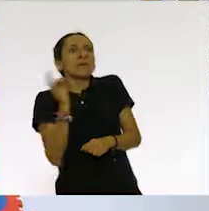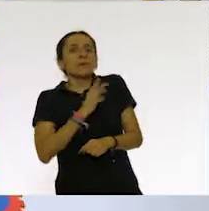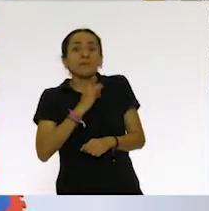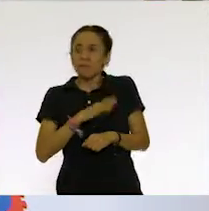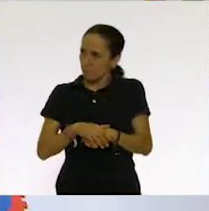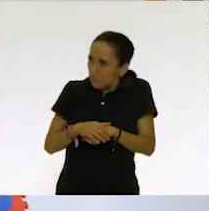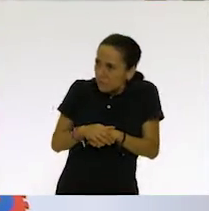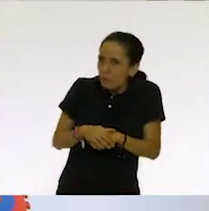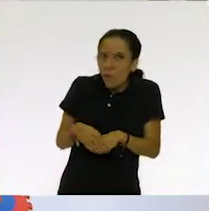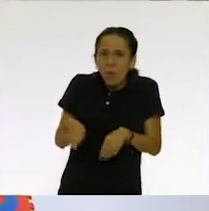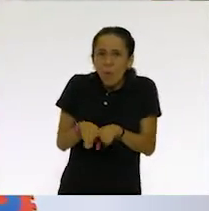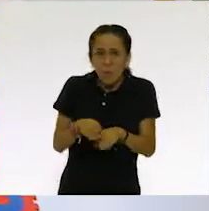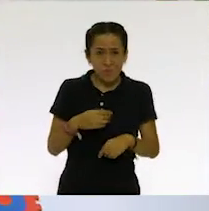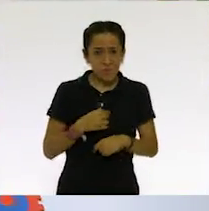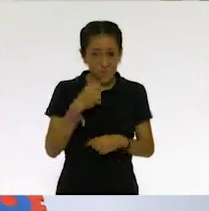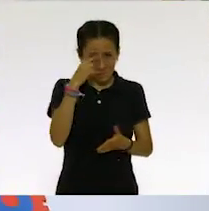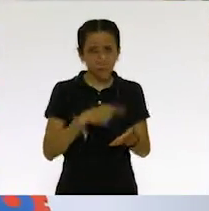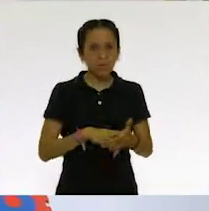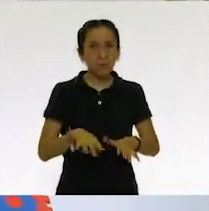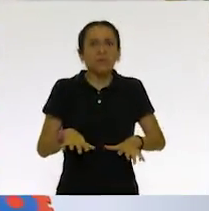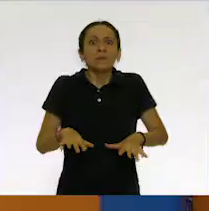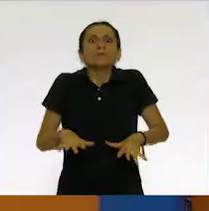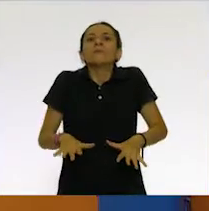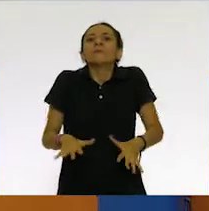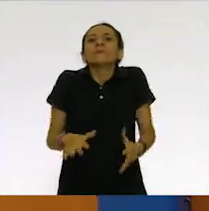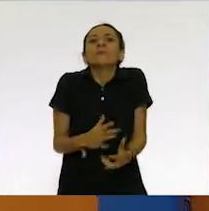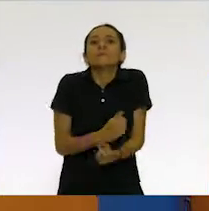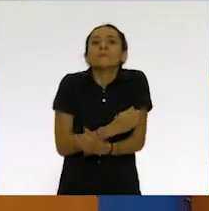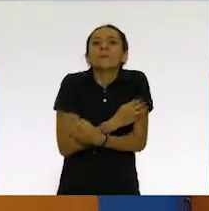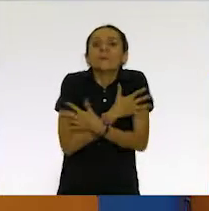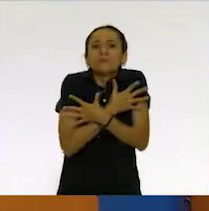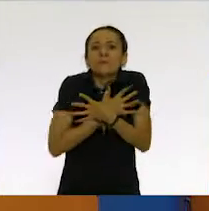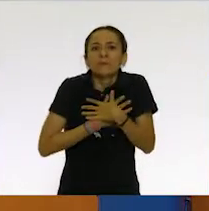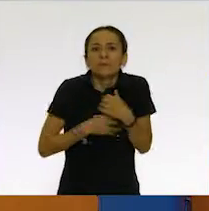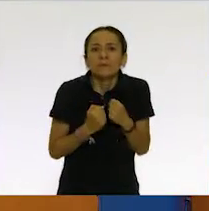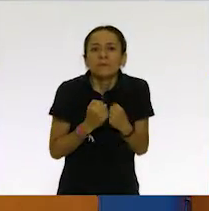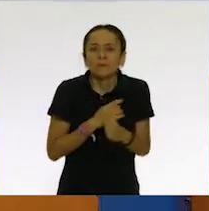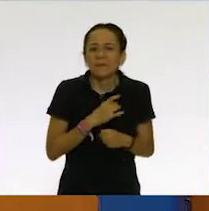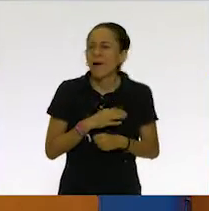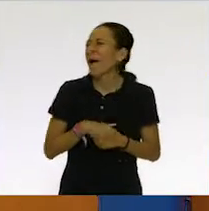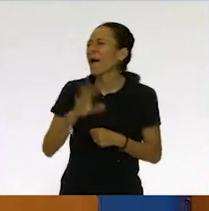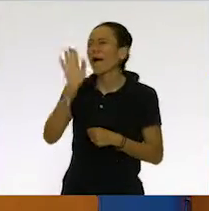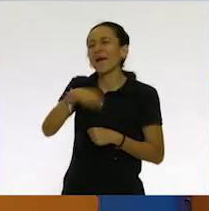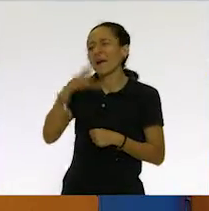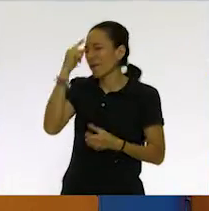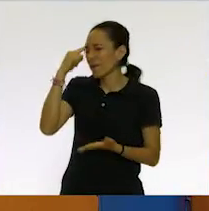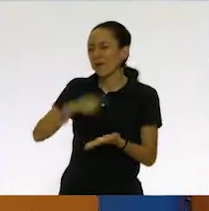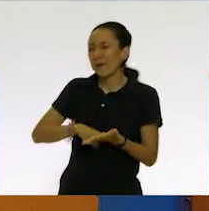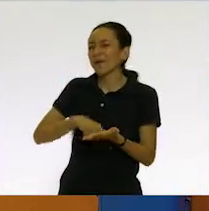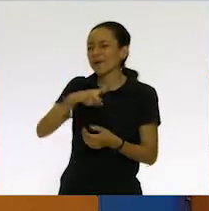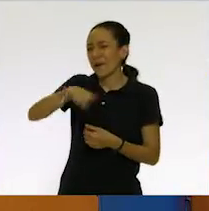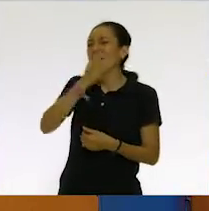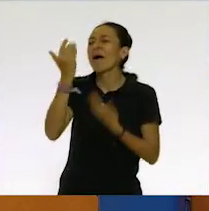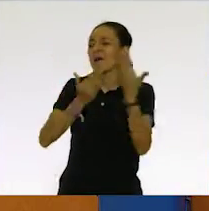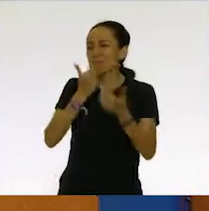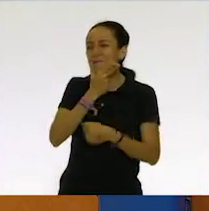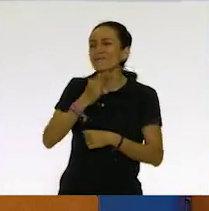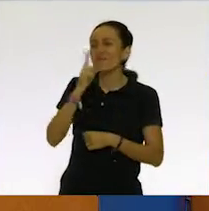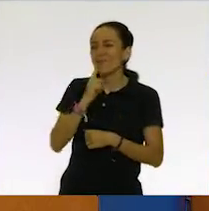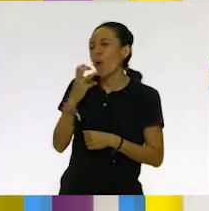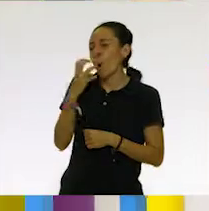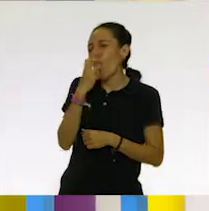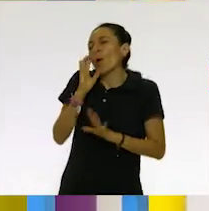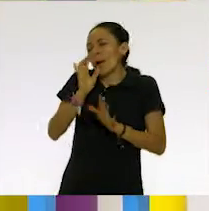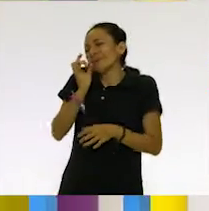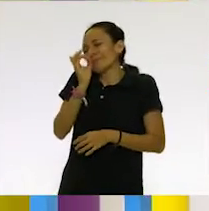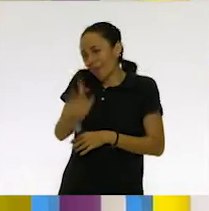hasta espeluznante. No creo, porque los alumnos y las alumnas ya conocen a los osos, por lo tanto, pues no les puede dar miedo. Bueno,